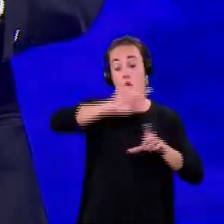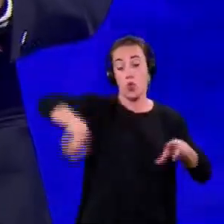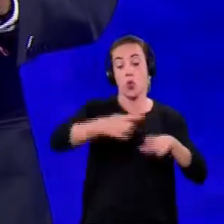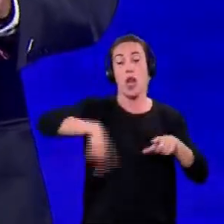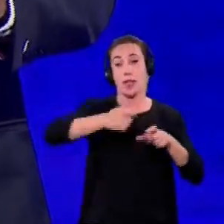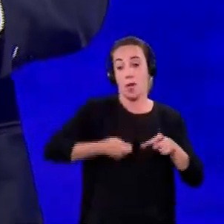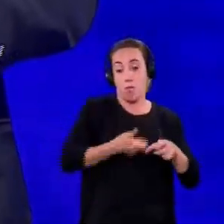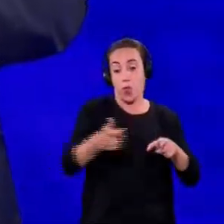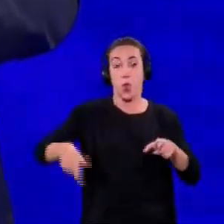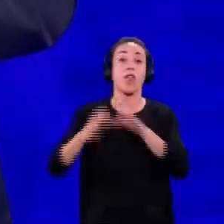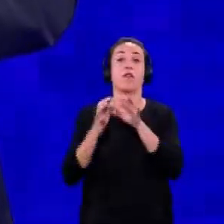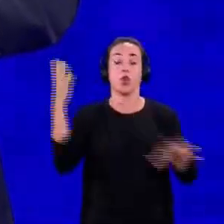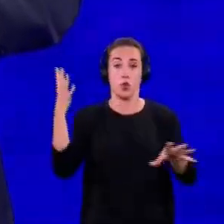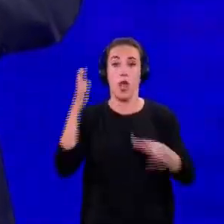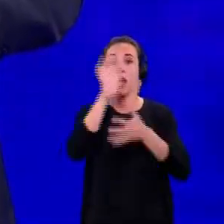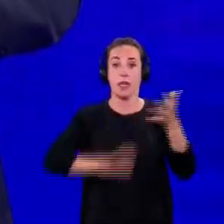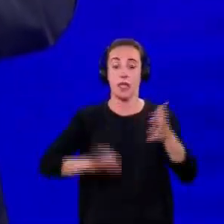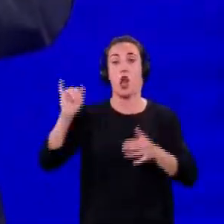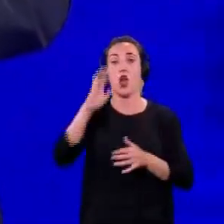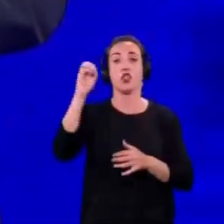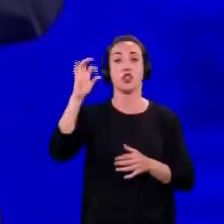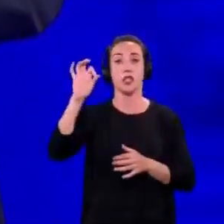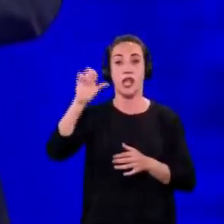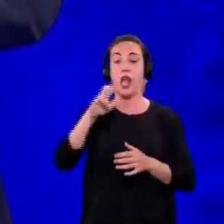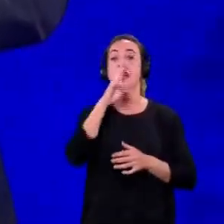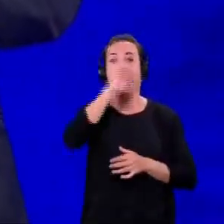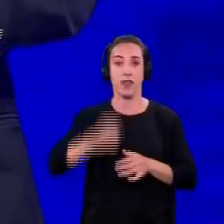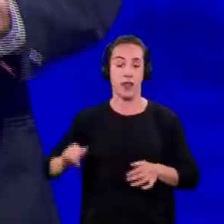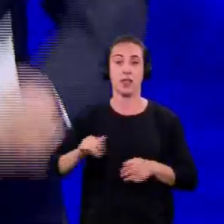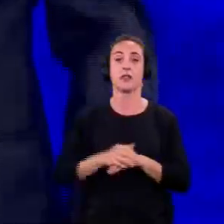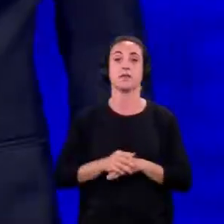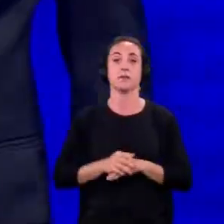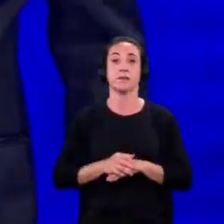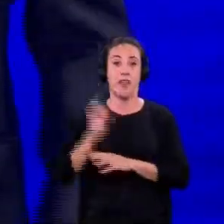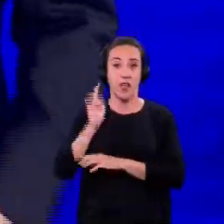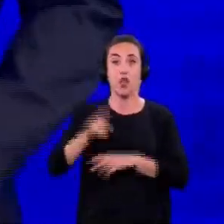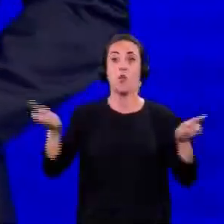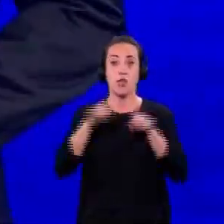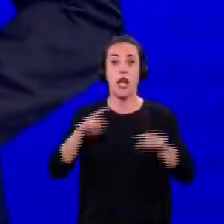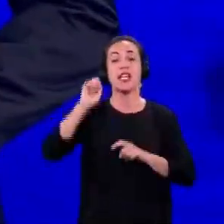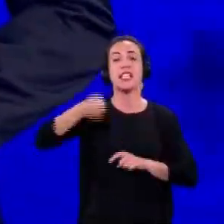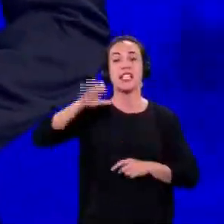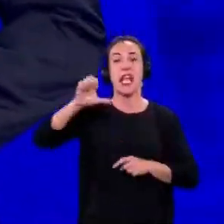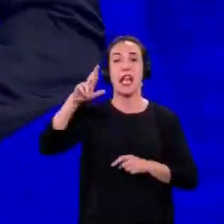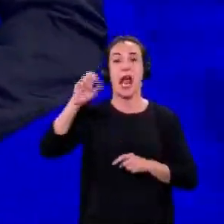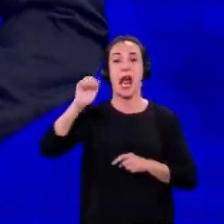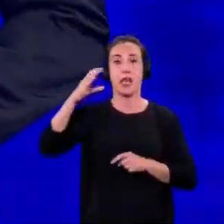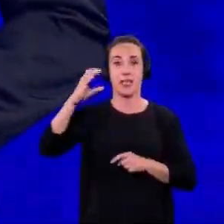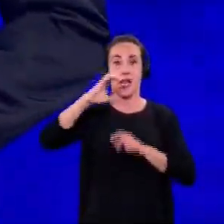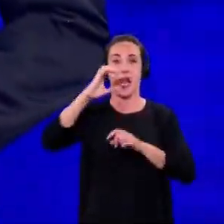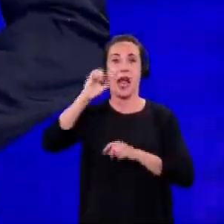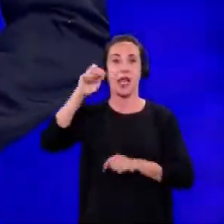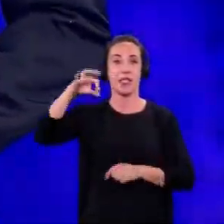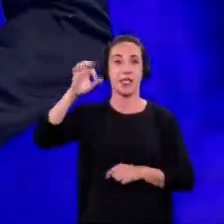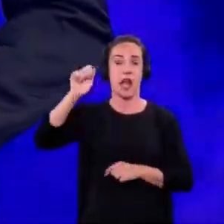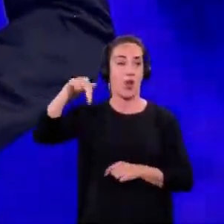letrista Josué González Luis, con dirección musical de Xerac Casanova. Señoras y señores, con todos